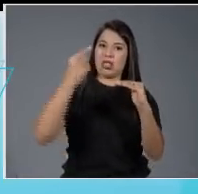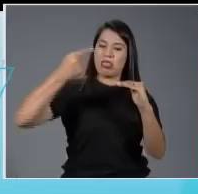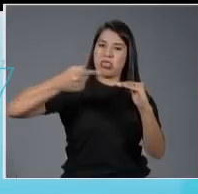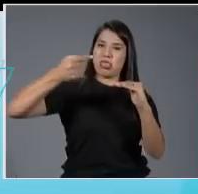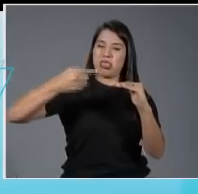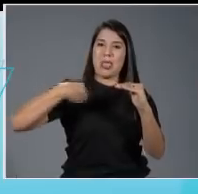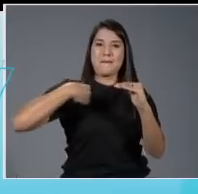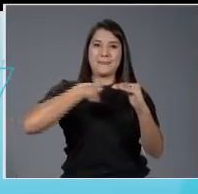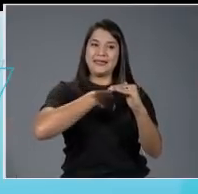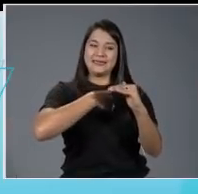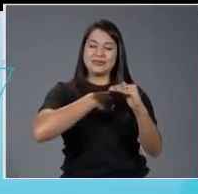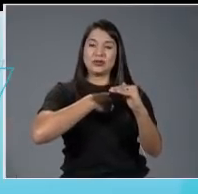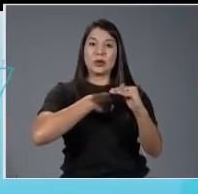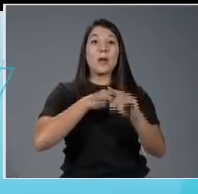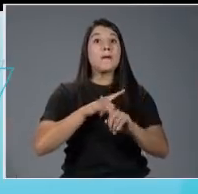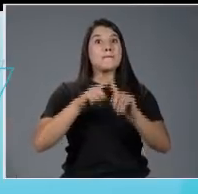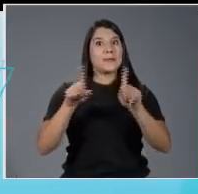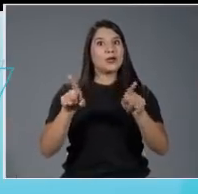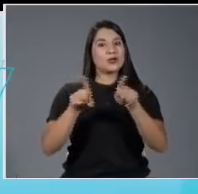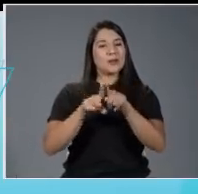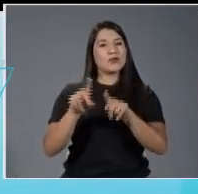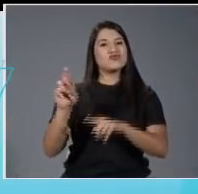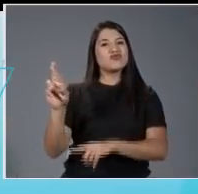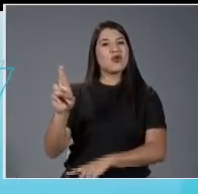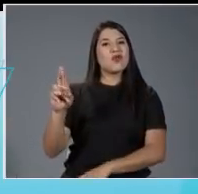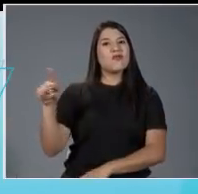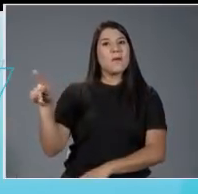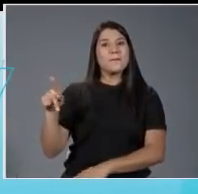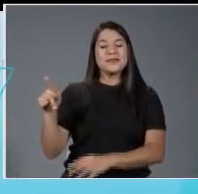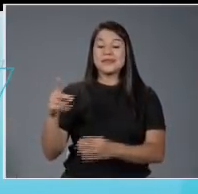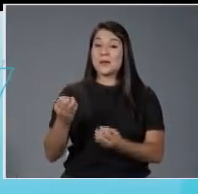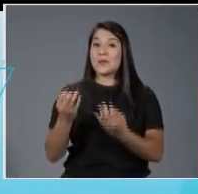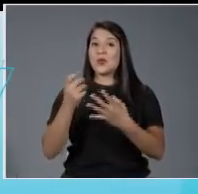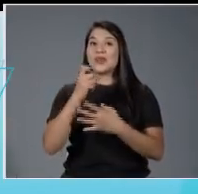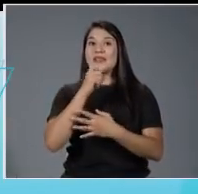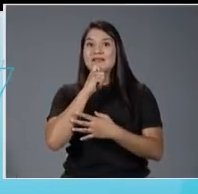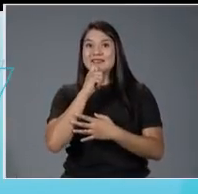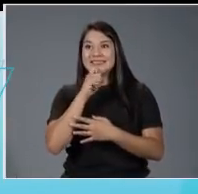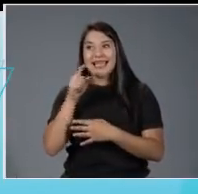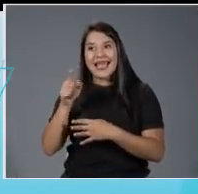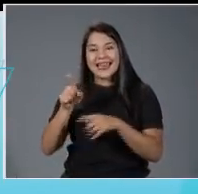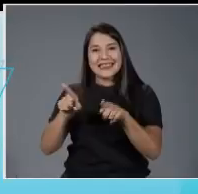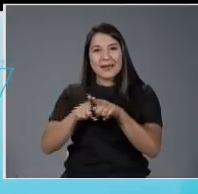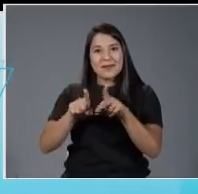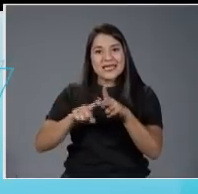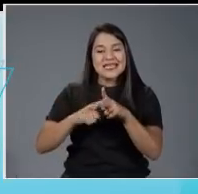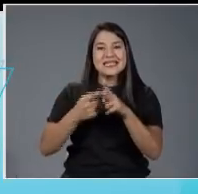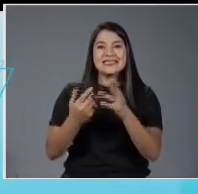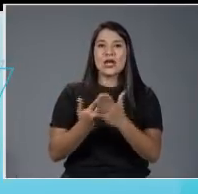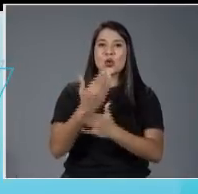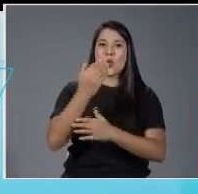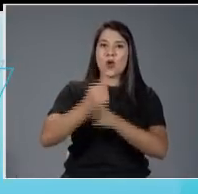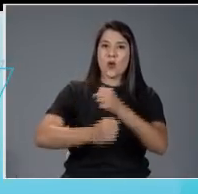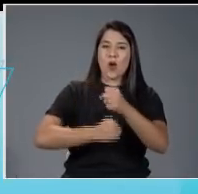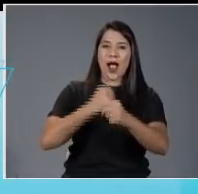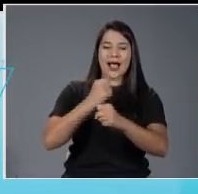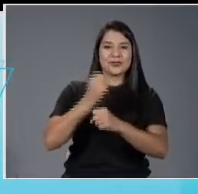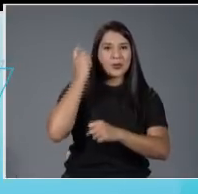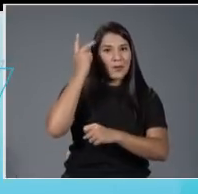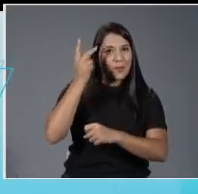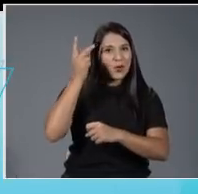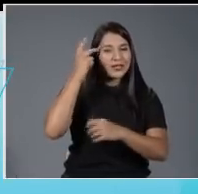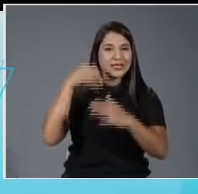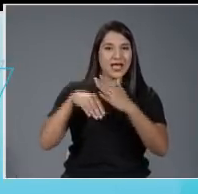además don Rodolfo la tiene compleja, también él se está inaugurando en una nueva época política en Costa Rica. No